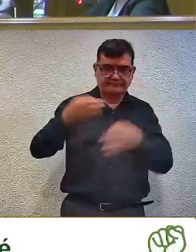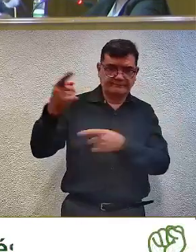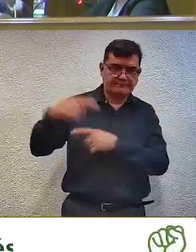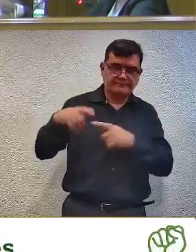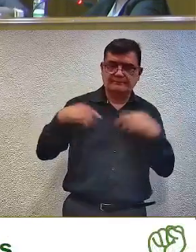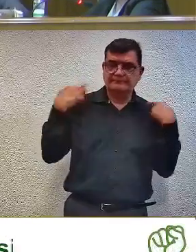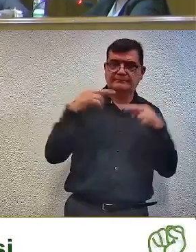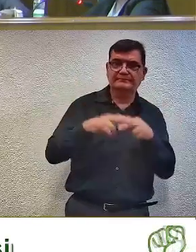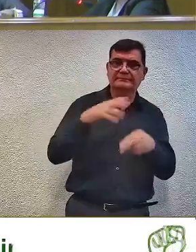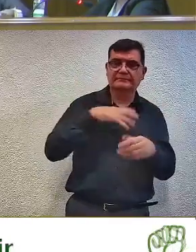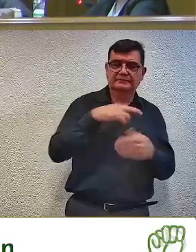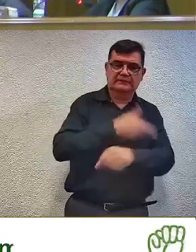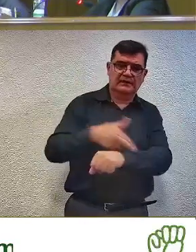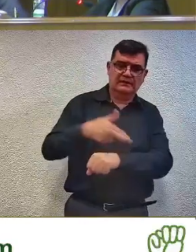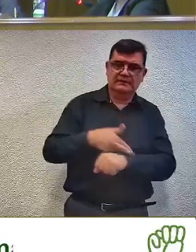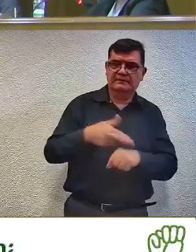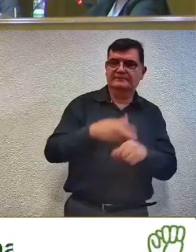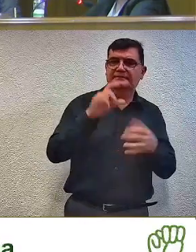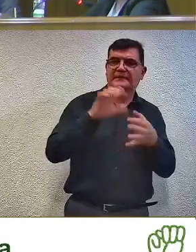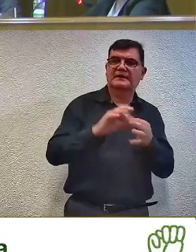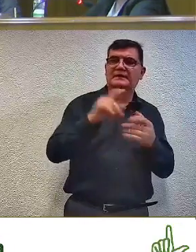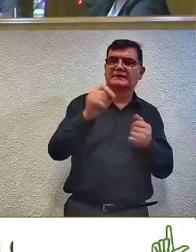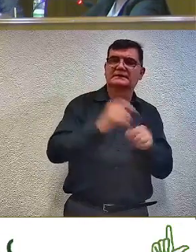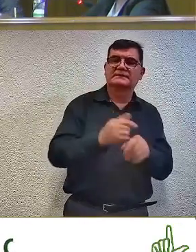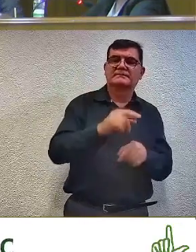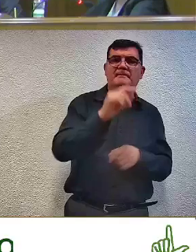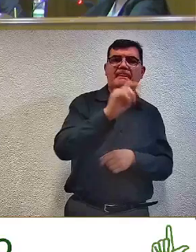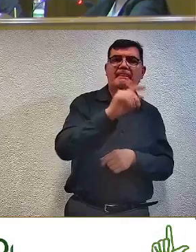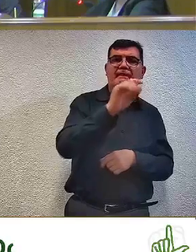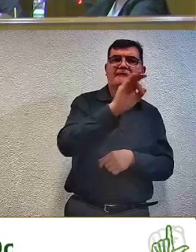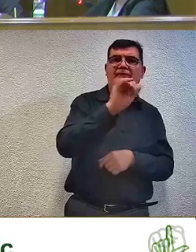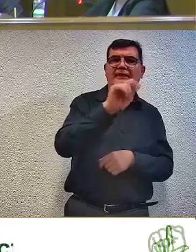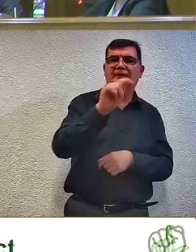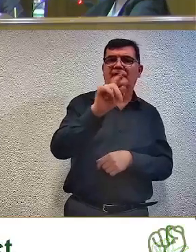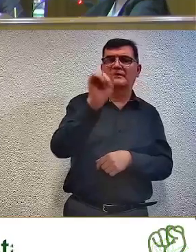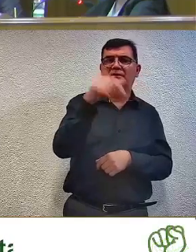cuenta del proyecto de resolución relativo al expediente clave